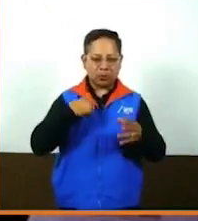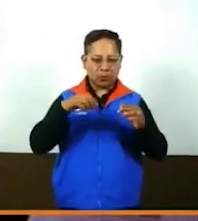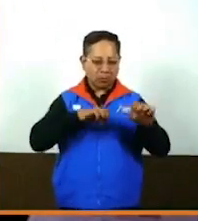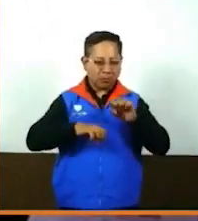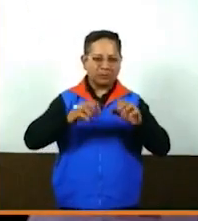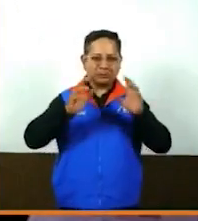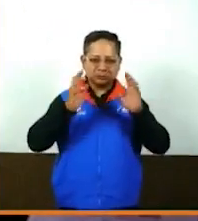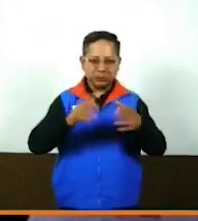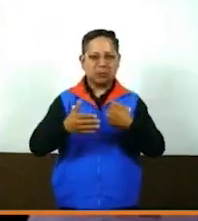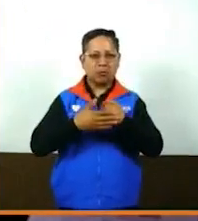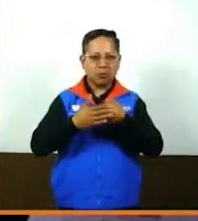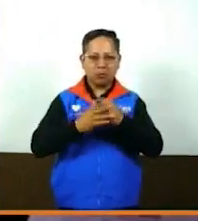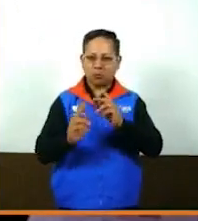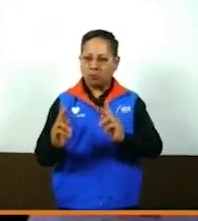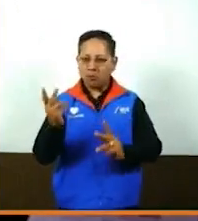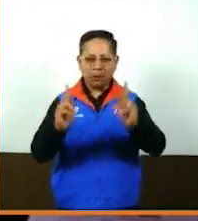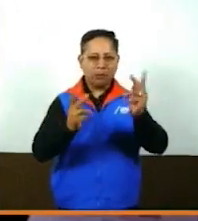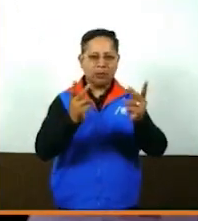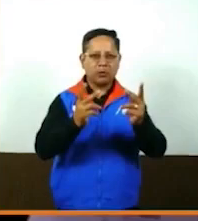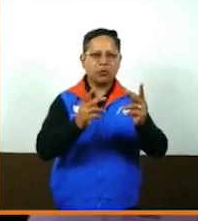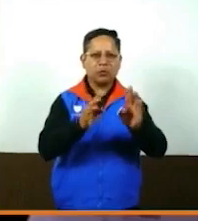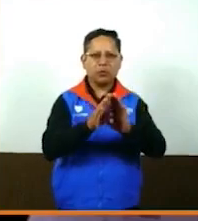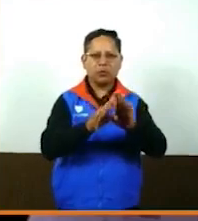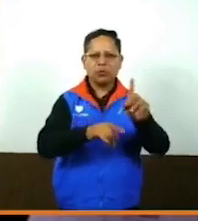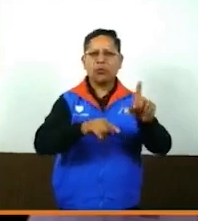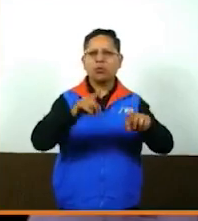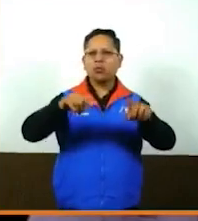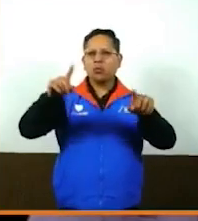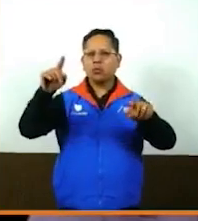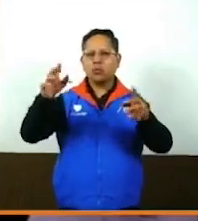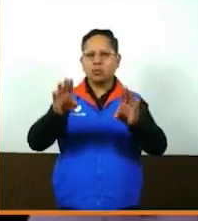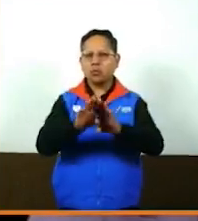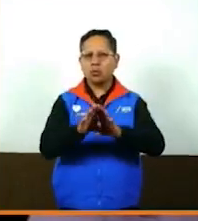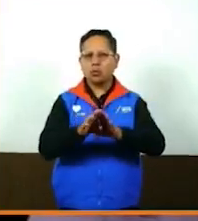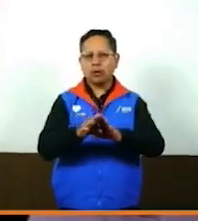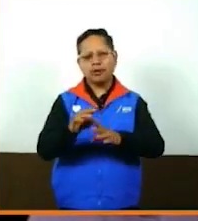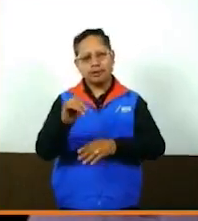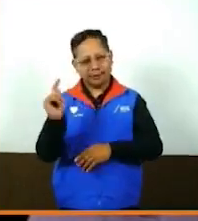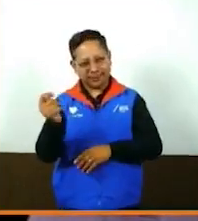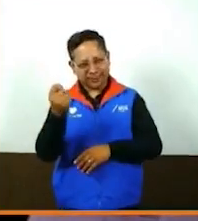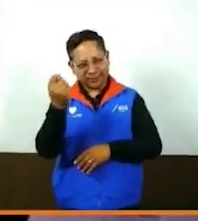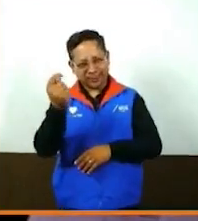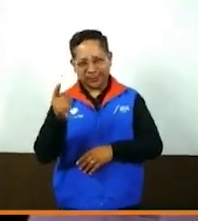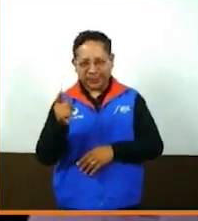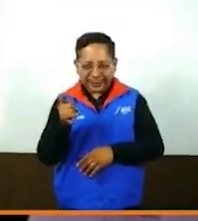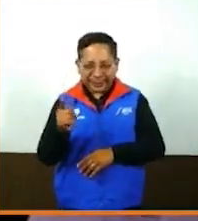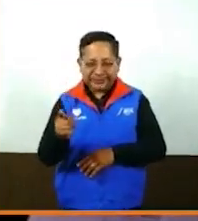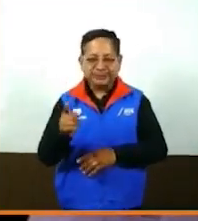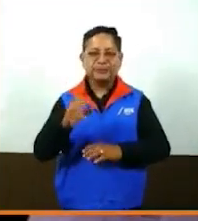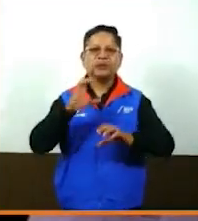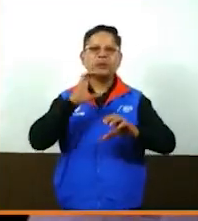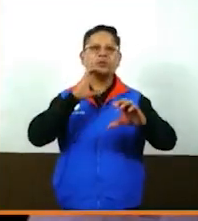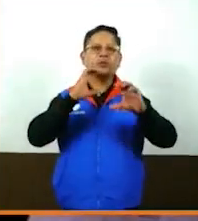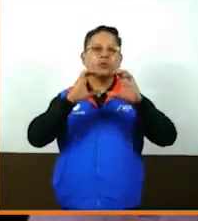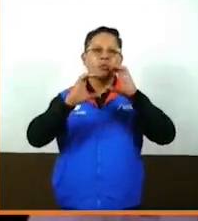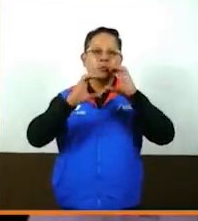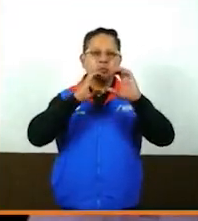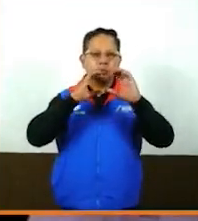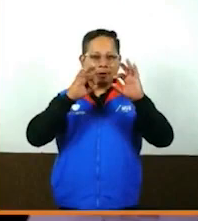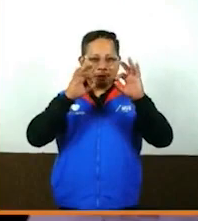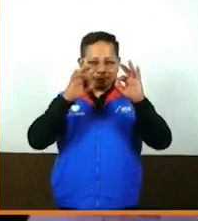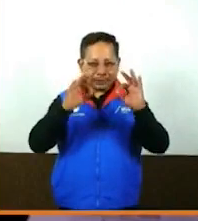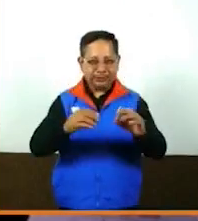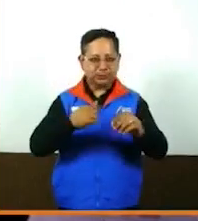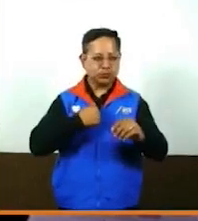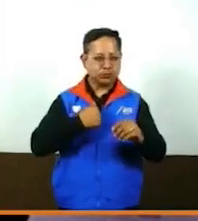sentido ya lo tengo, ah, qué bonito, ¿y cómo lo mides? A través de una serie de tecnologías que me permiten comunicar de manera apropiada y